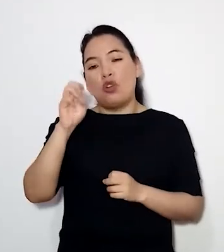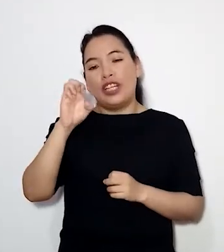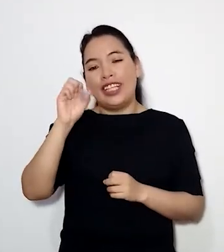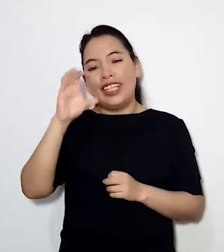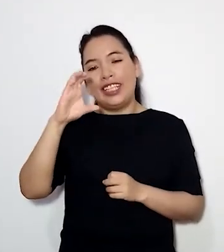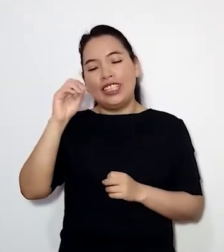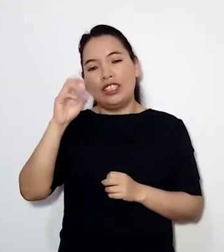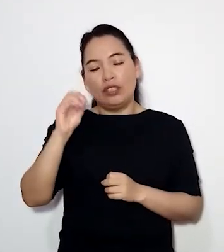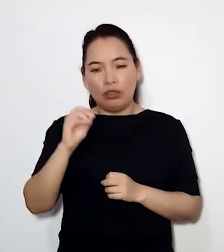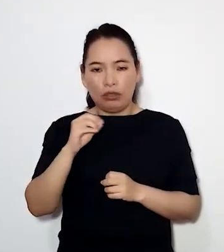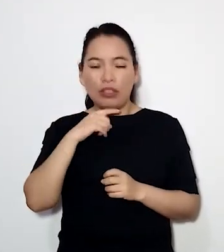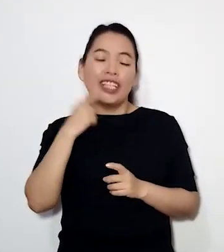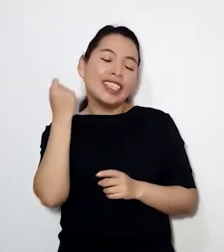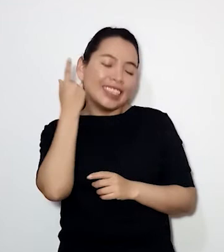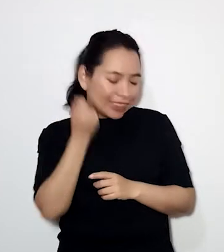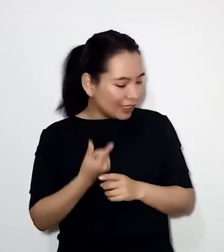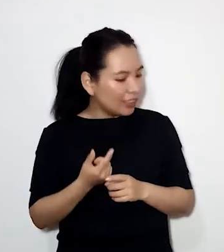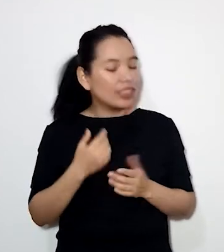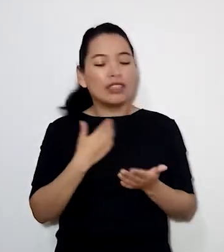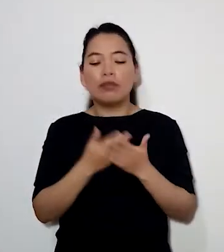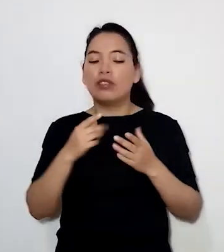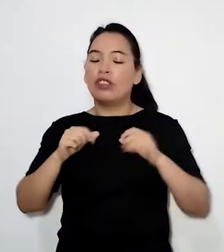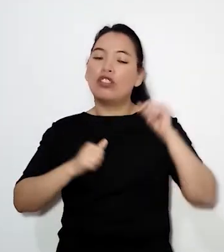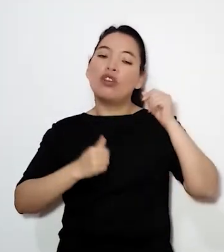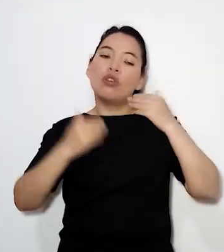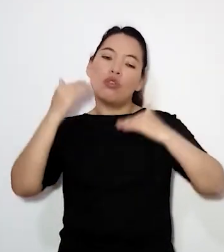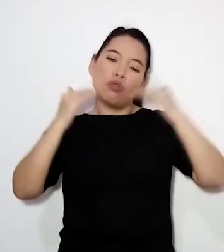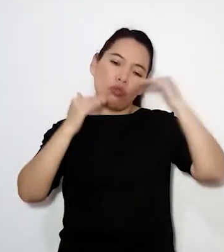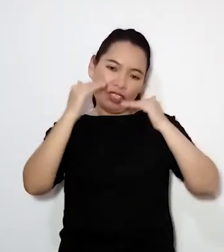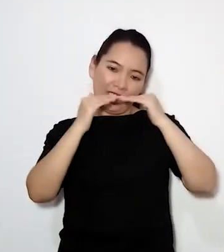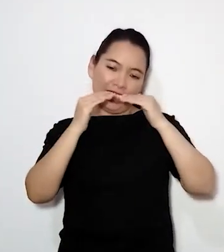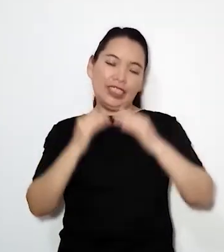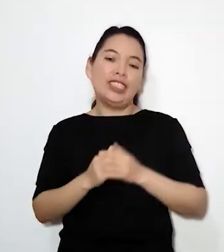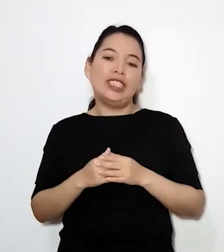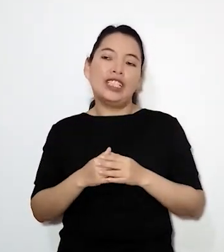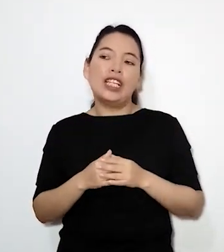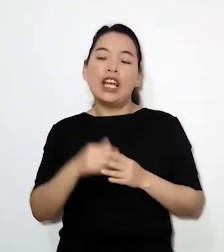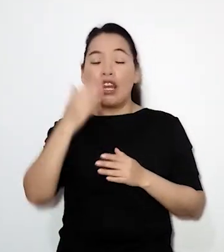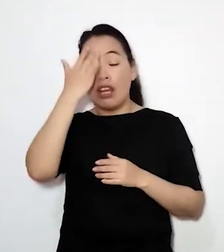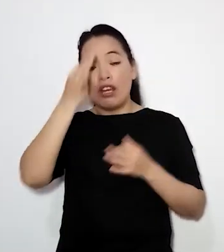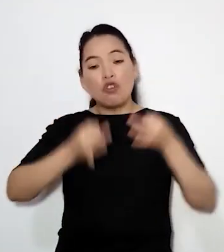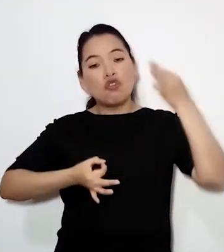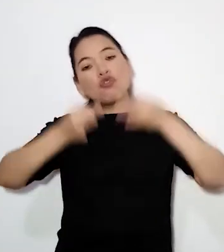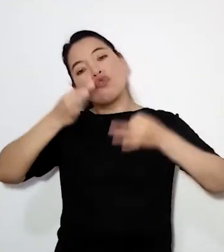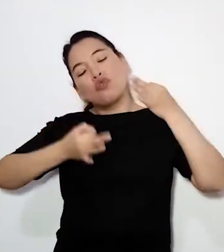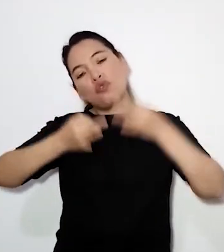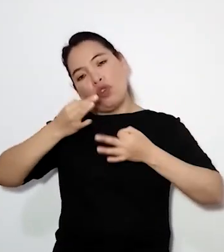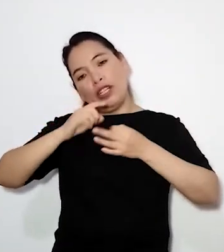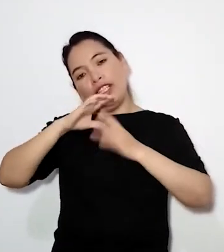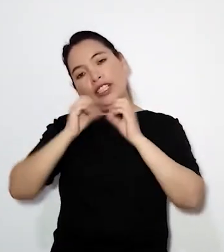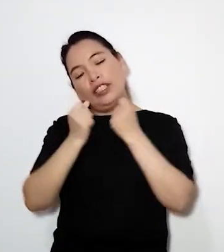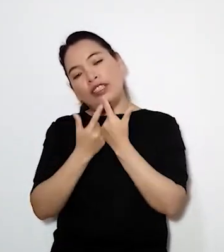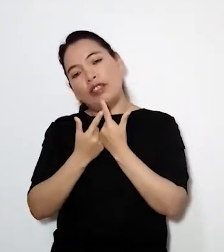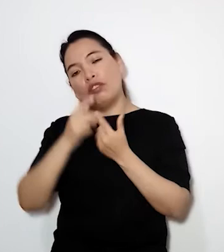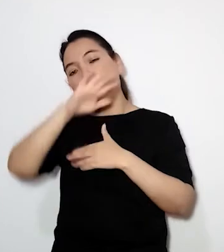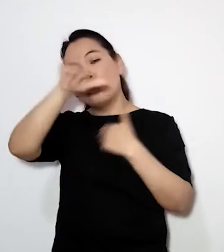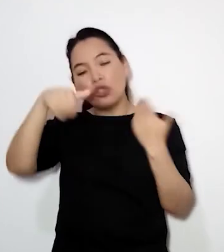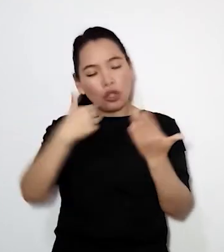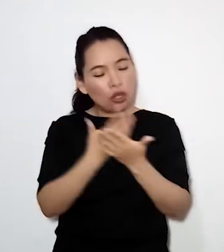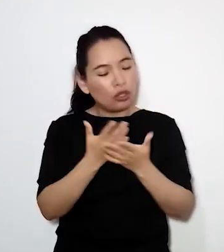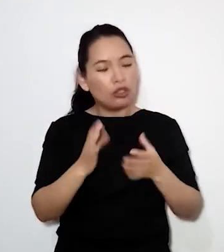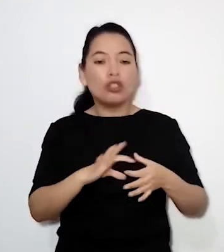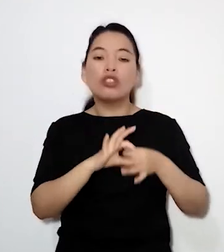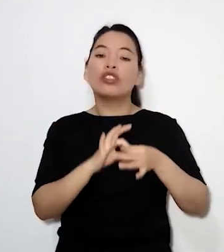ejercicio de justicia, es decir, en el cual la educación de todas las personas importa mucho e importa de igual